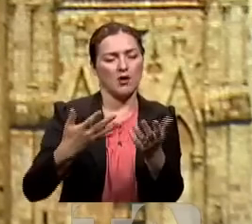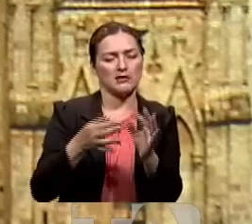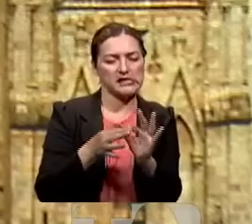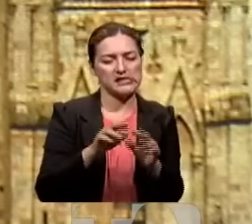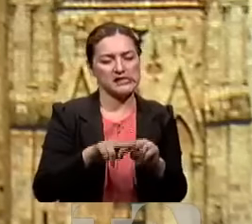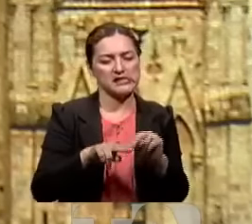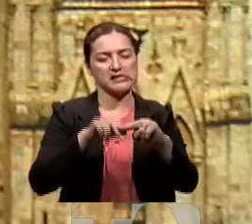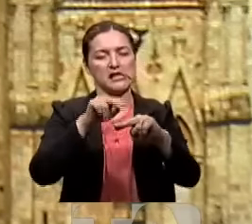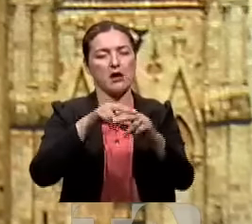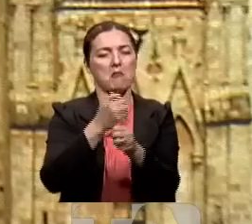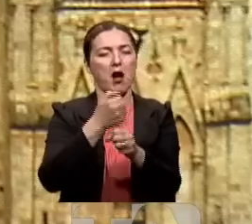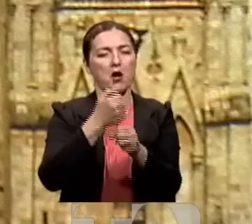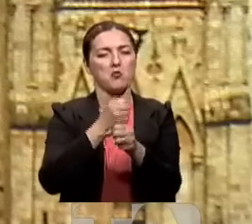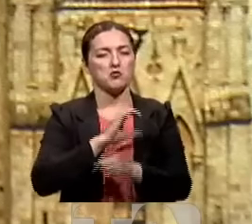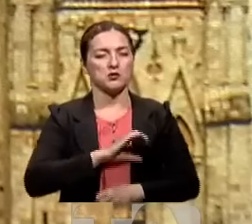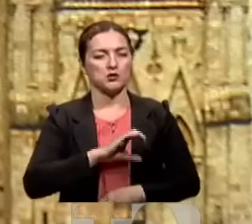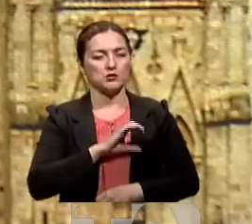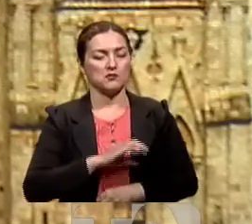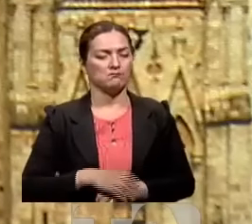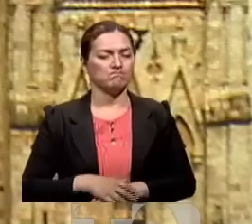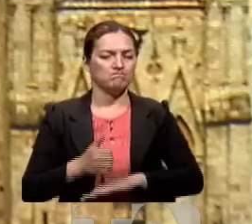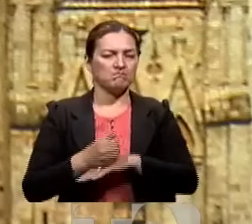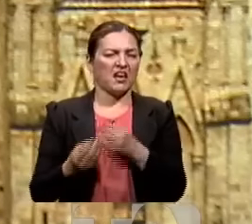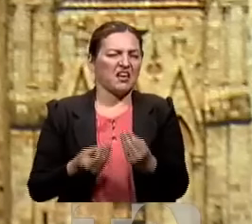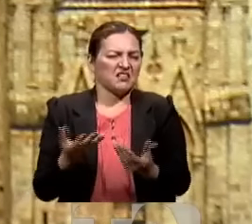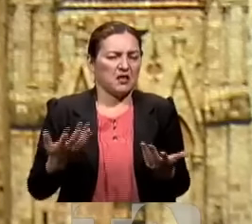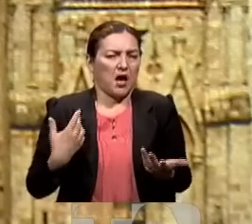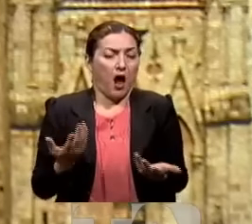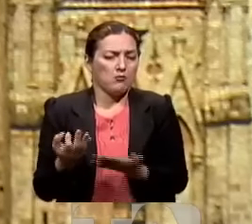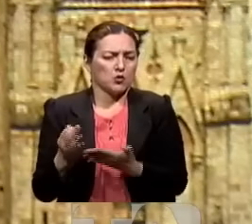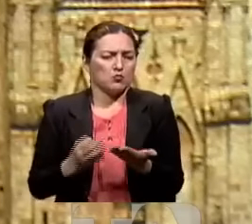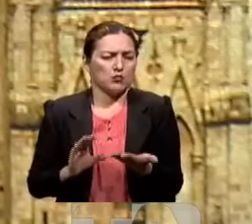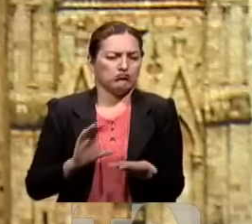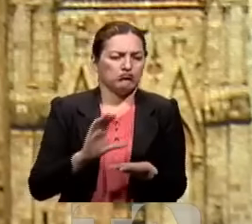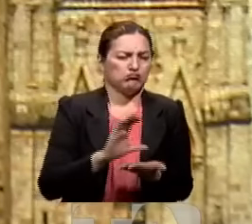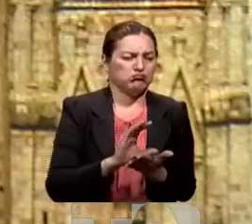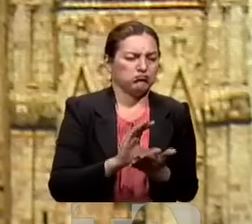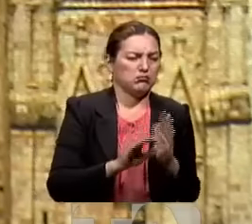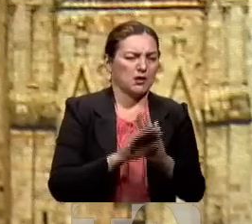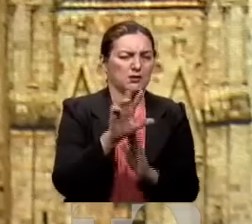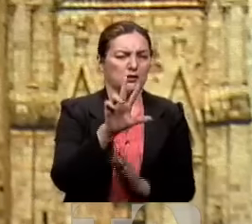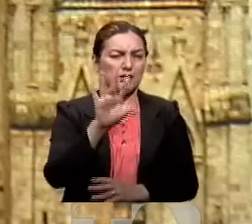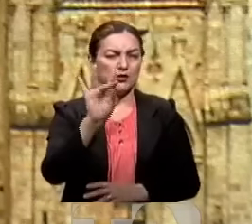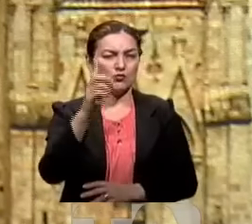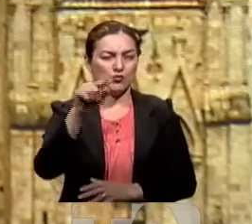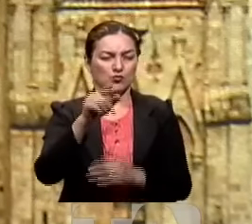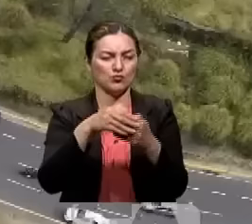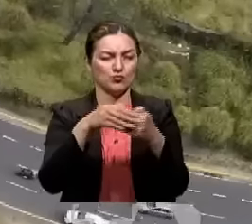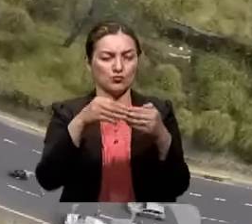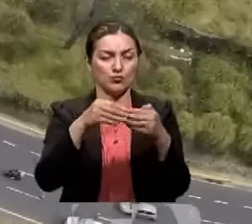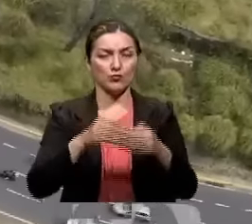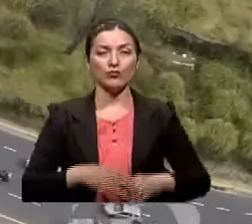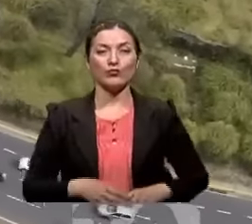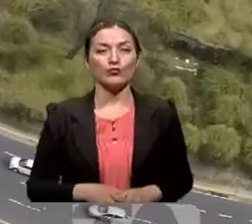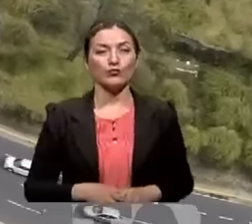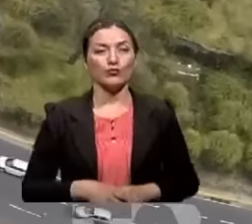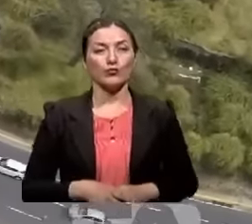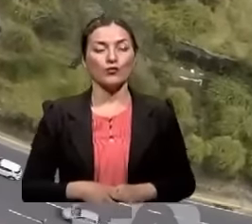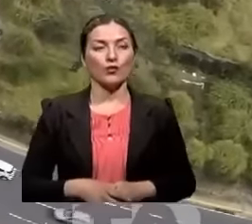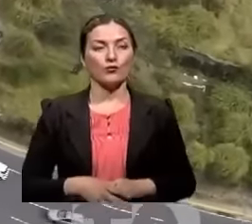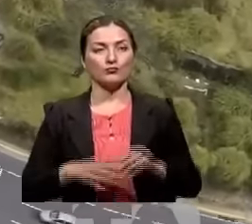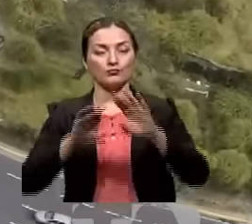intervenidos por el municipio. Para ello, las autoridades han destinado un presupuesto de más de 38 millones de dólares.